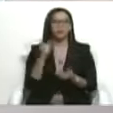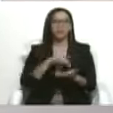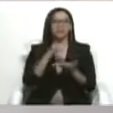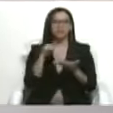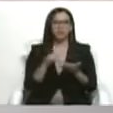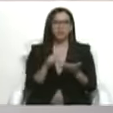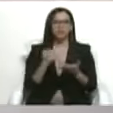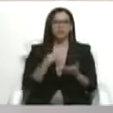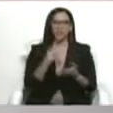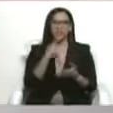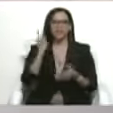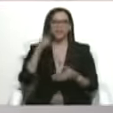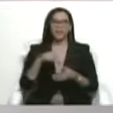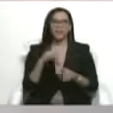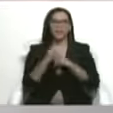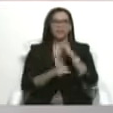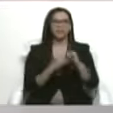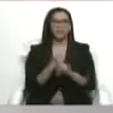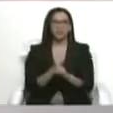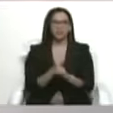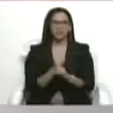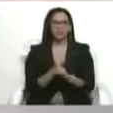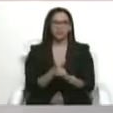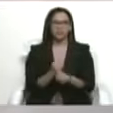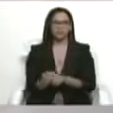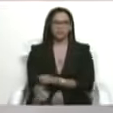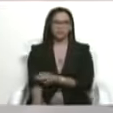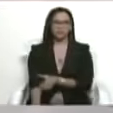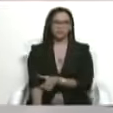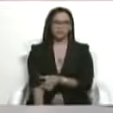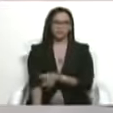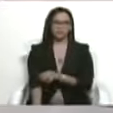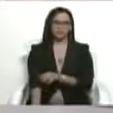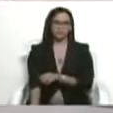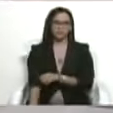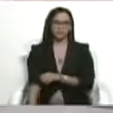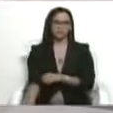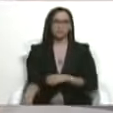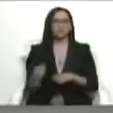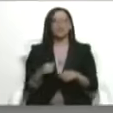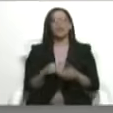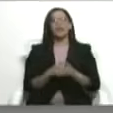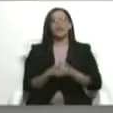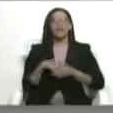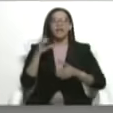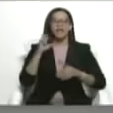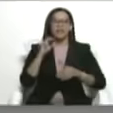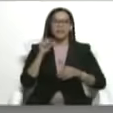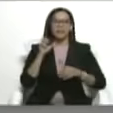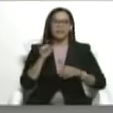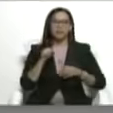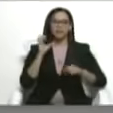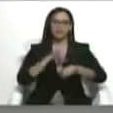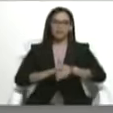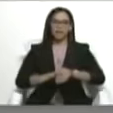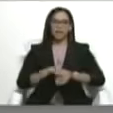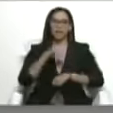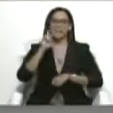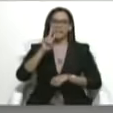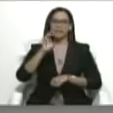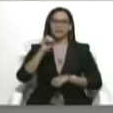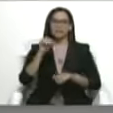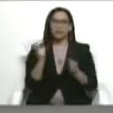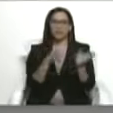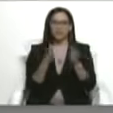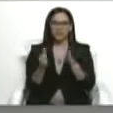sino yo diría también internacional. Emil Brand Ulloa fue detenido el pasado 20 de marzo por su implicación